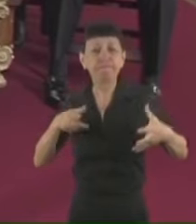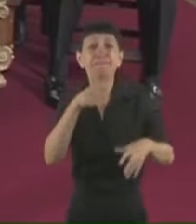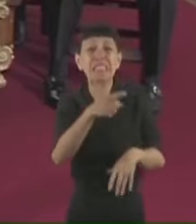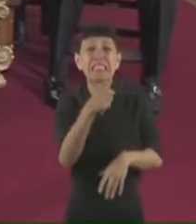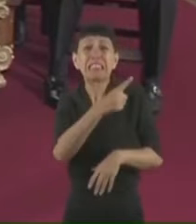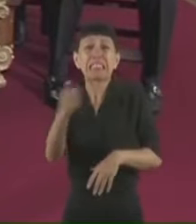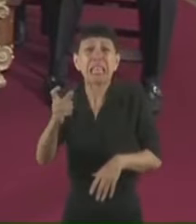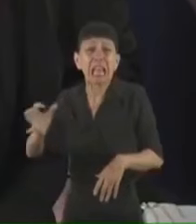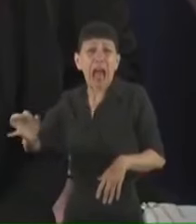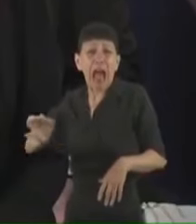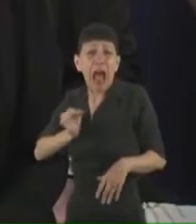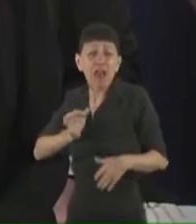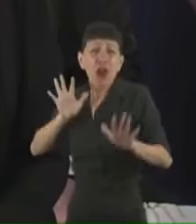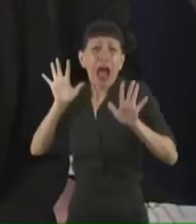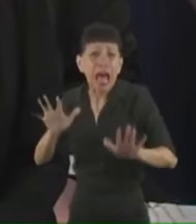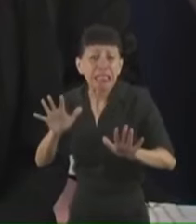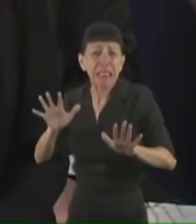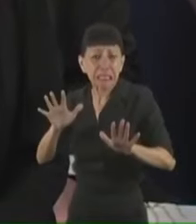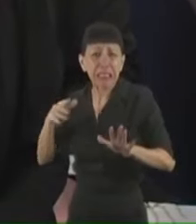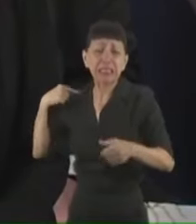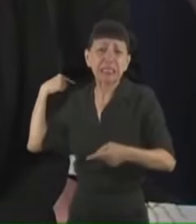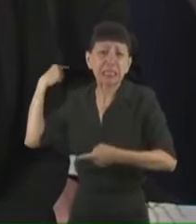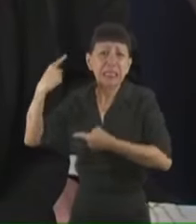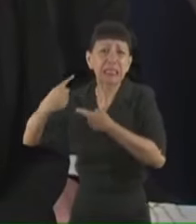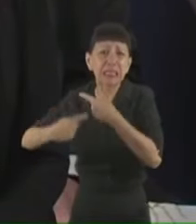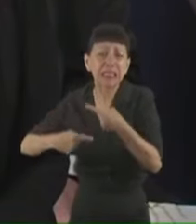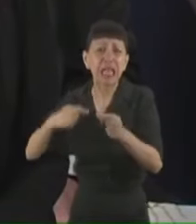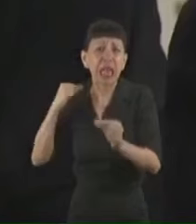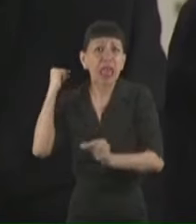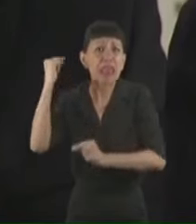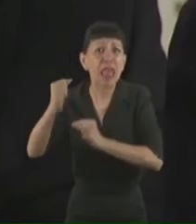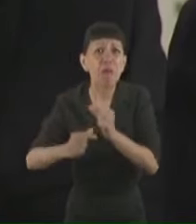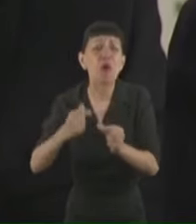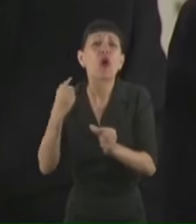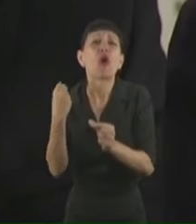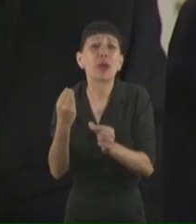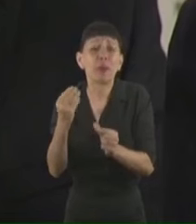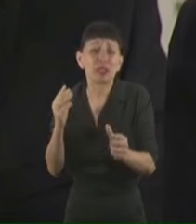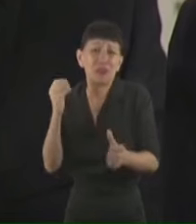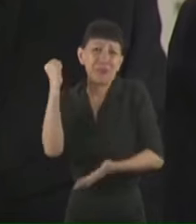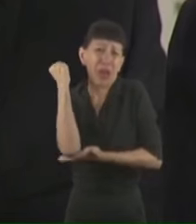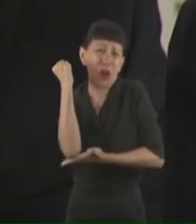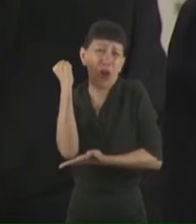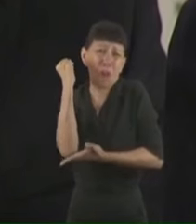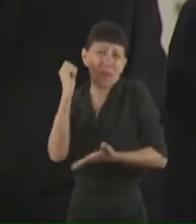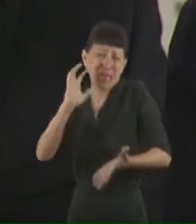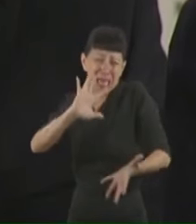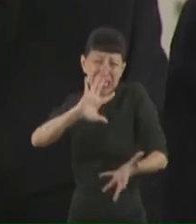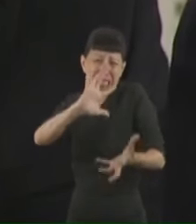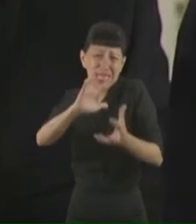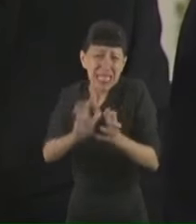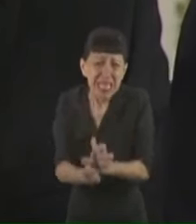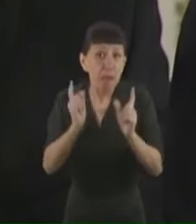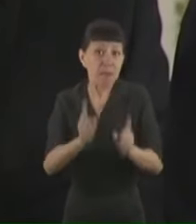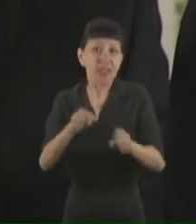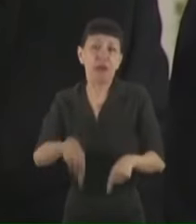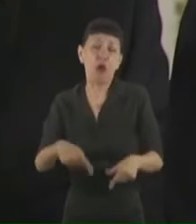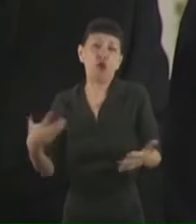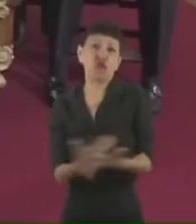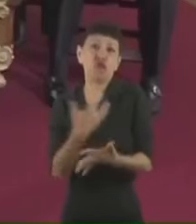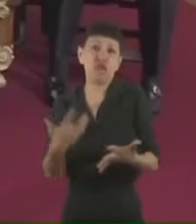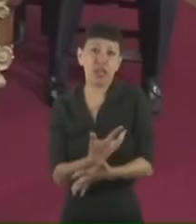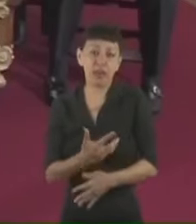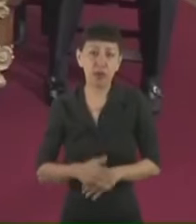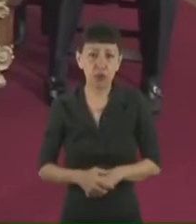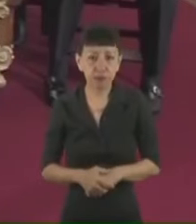años lo que nos llevó Poco a poco peldaño por peldaño al infierno económico que vivimos hoy el proceso ha sido